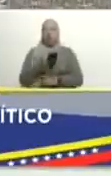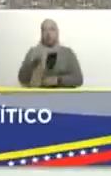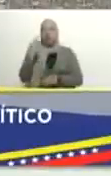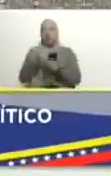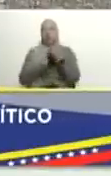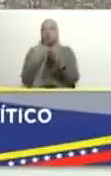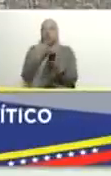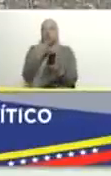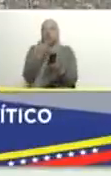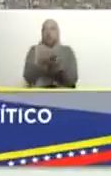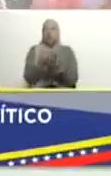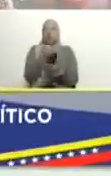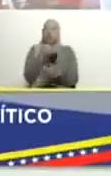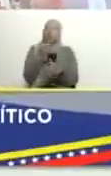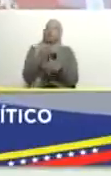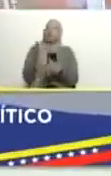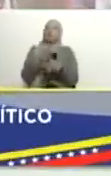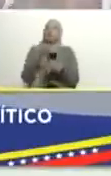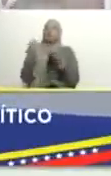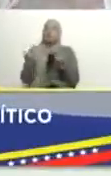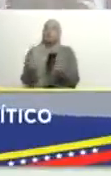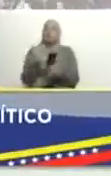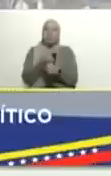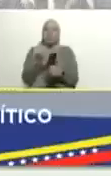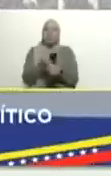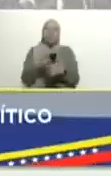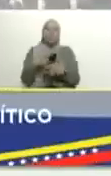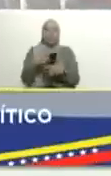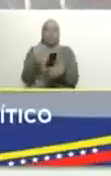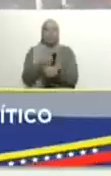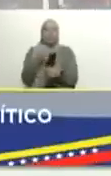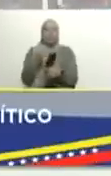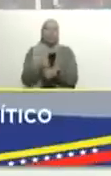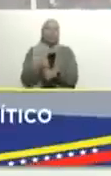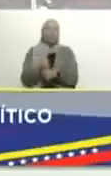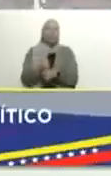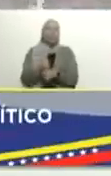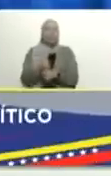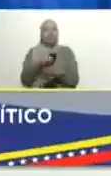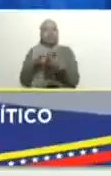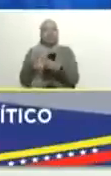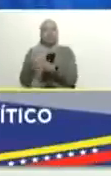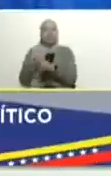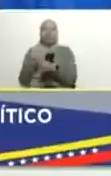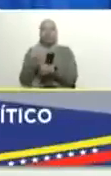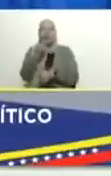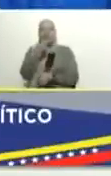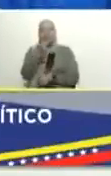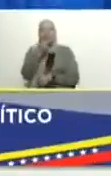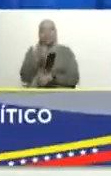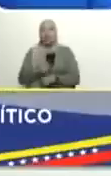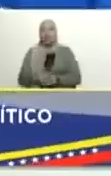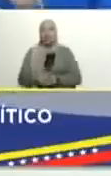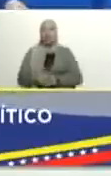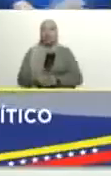paso a llegar a Miraflores. Y luego en Miraflores lo esperaba una entrevista con